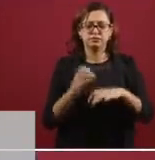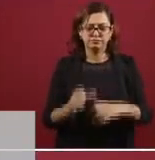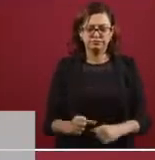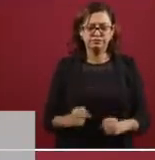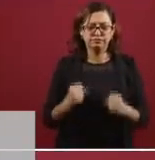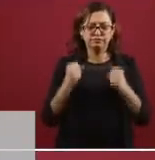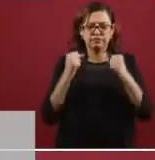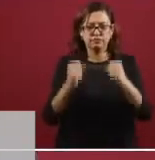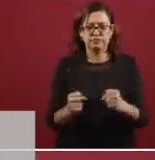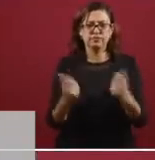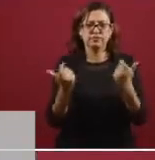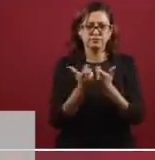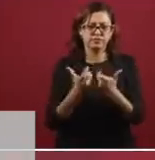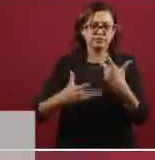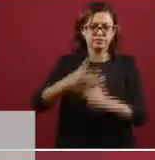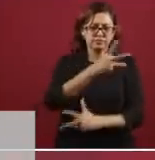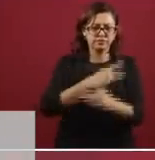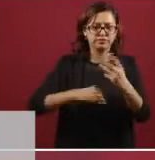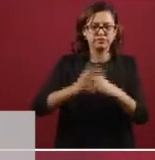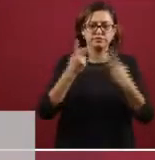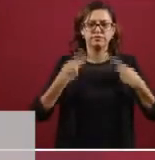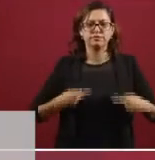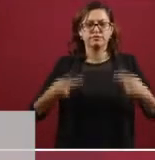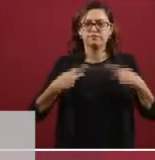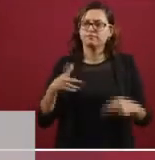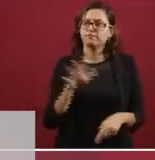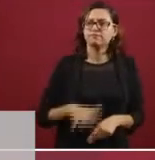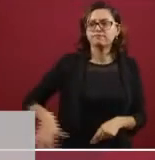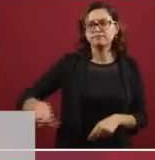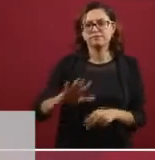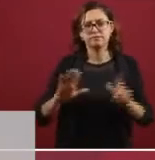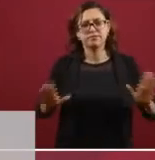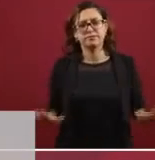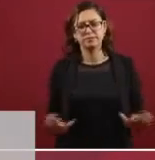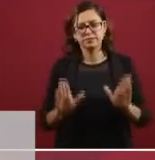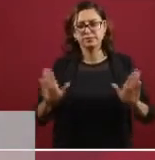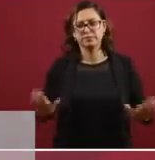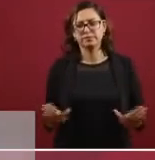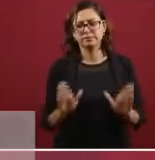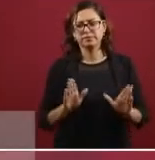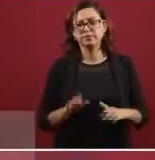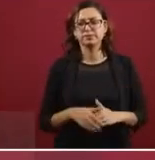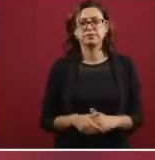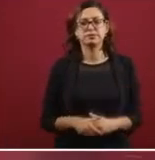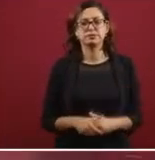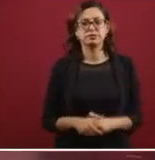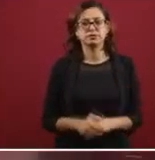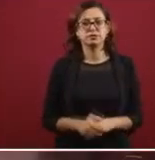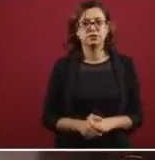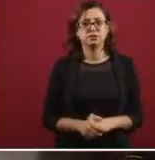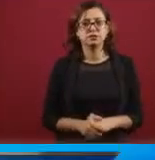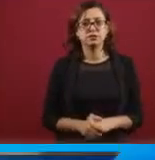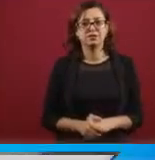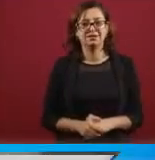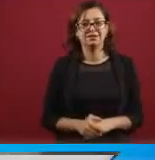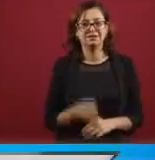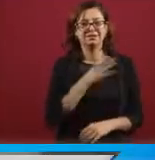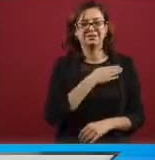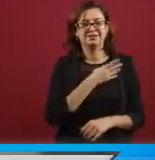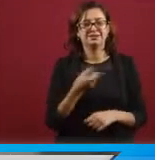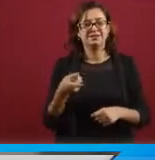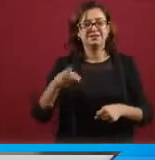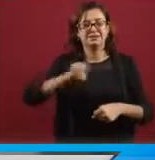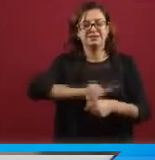Gracias a la prohibición de la condonación de impuestos, algunas empresas están regresando las concesiones mineras. Precios de